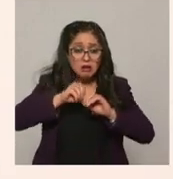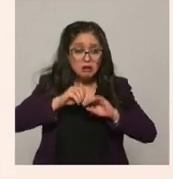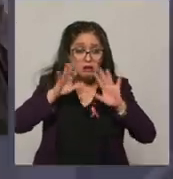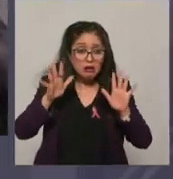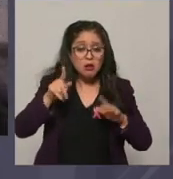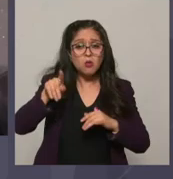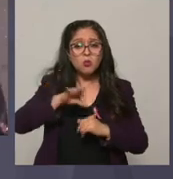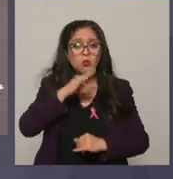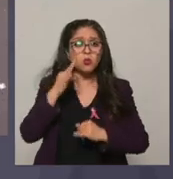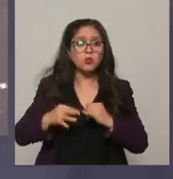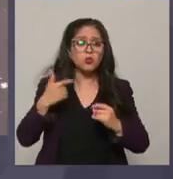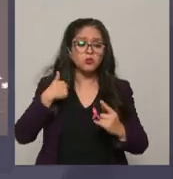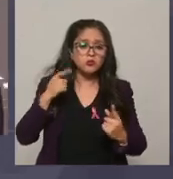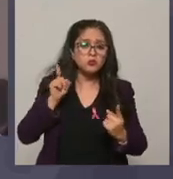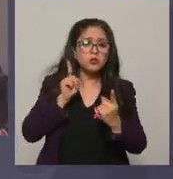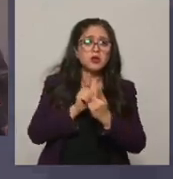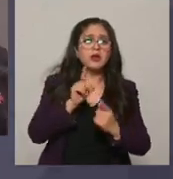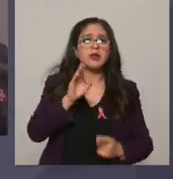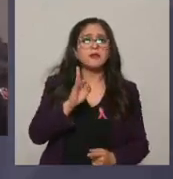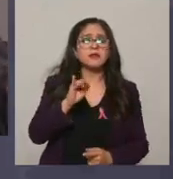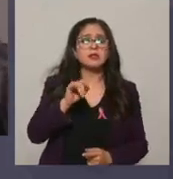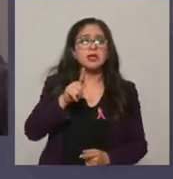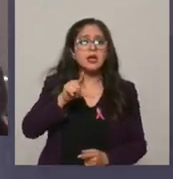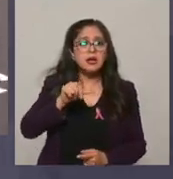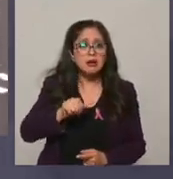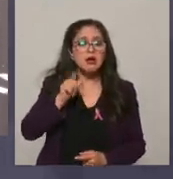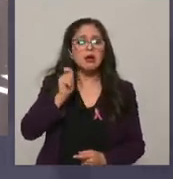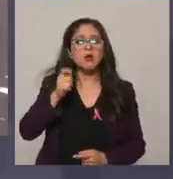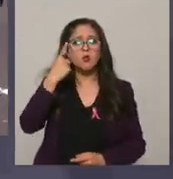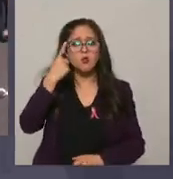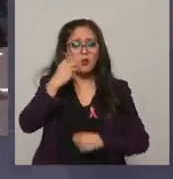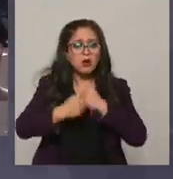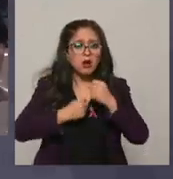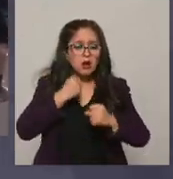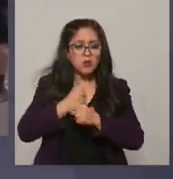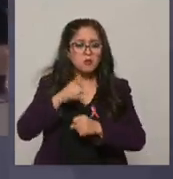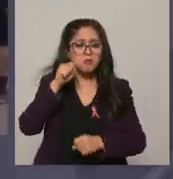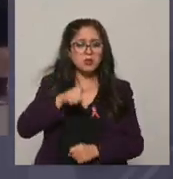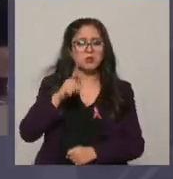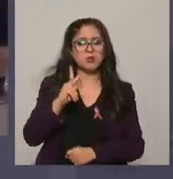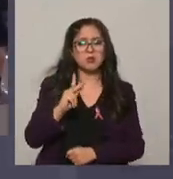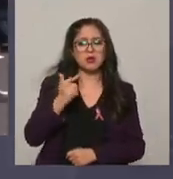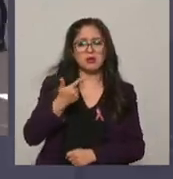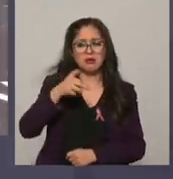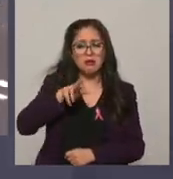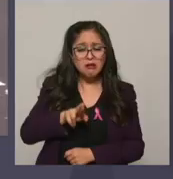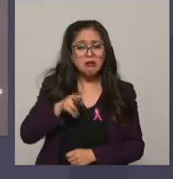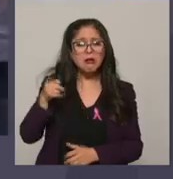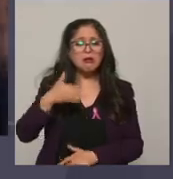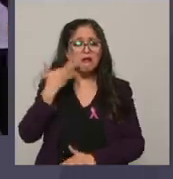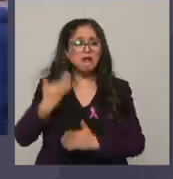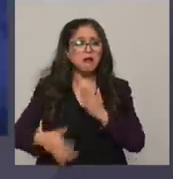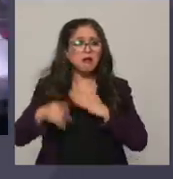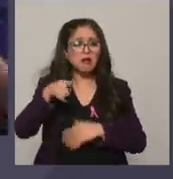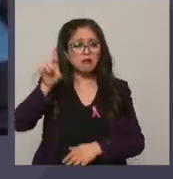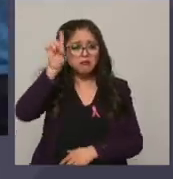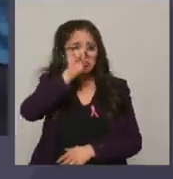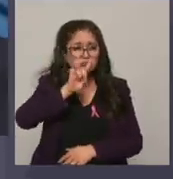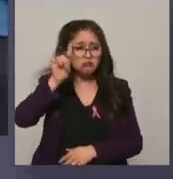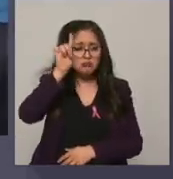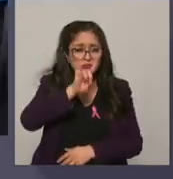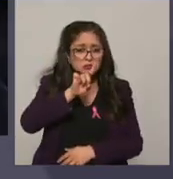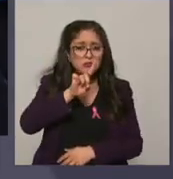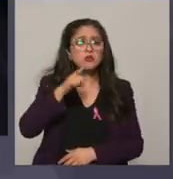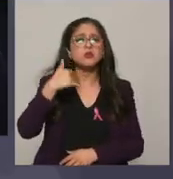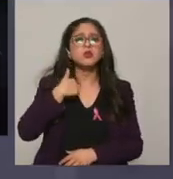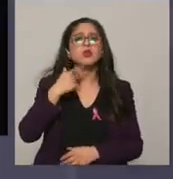que tuve en la Fiscalía, ni siquiera conocían el protocolo que salió hace un año en PGR, ¿no? Ni siquiera conocían la recomendación. Entonces